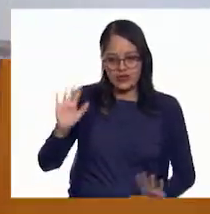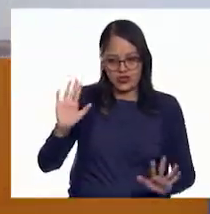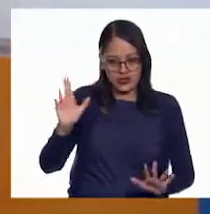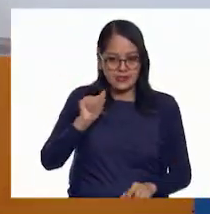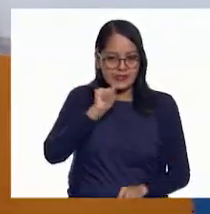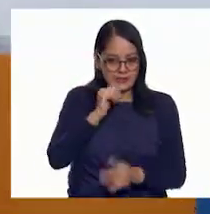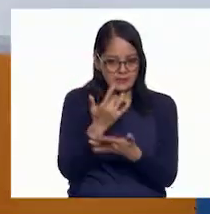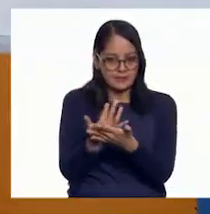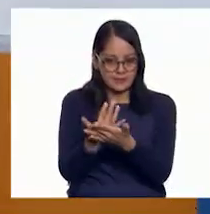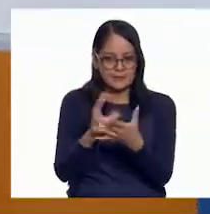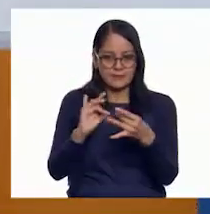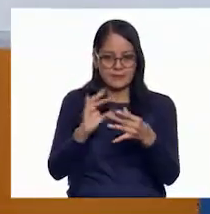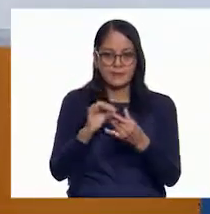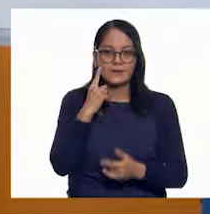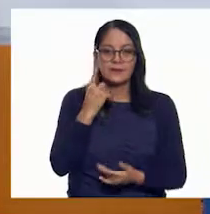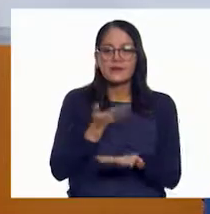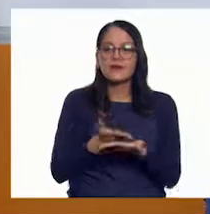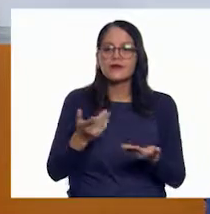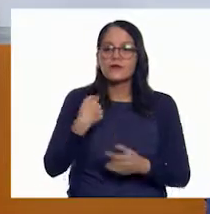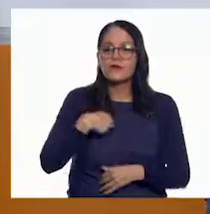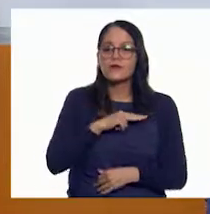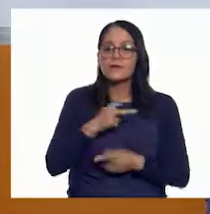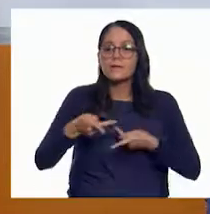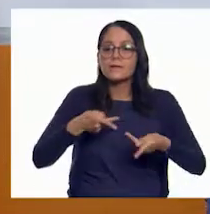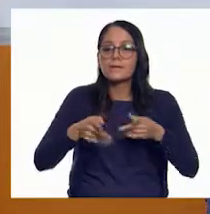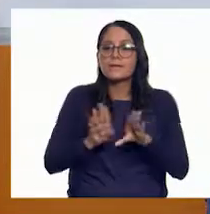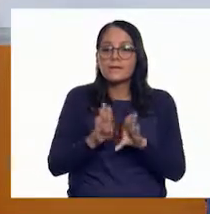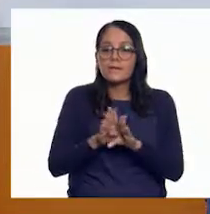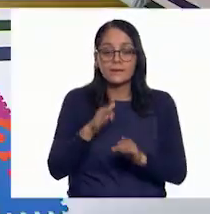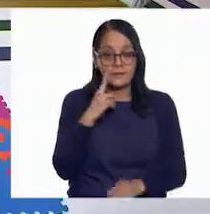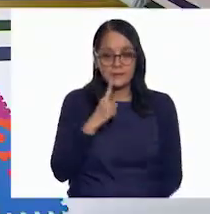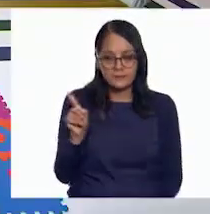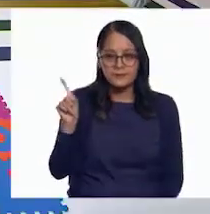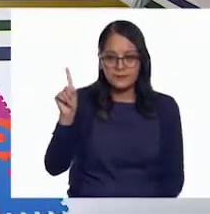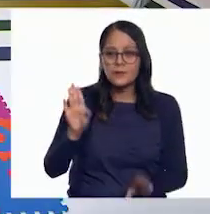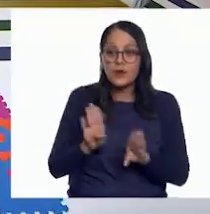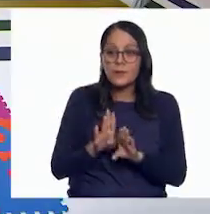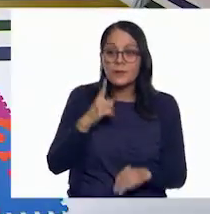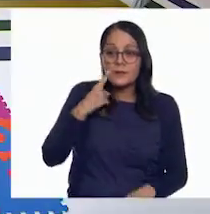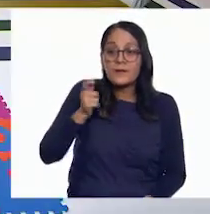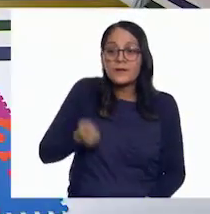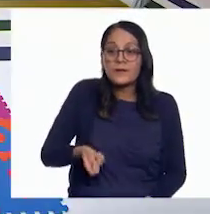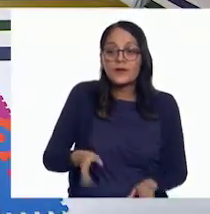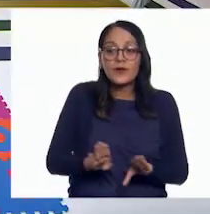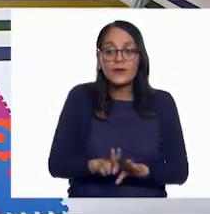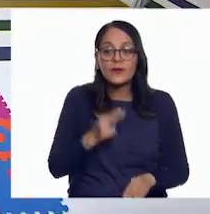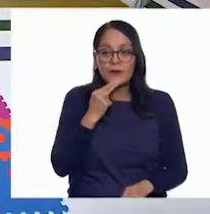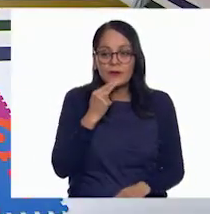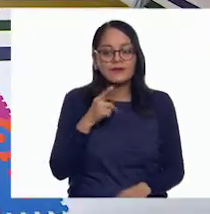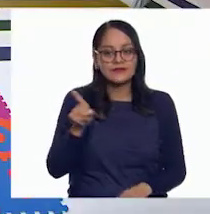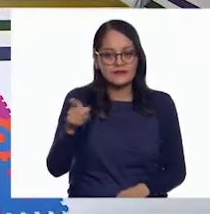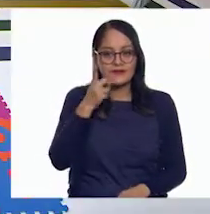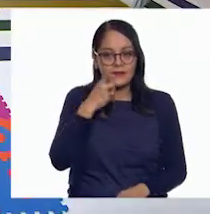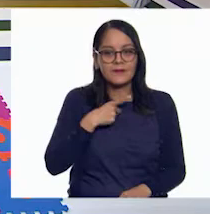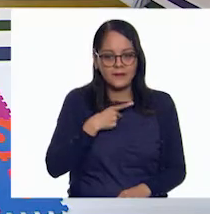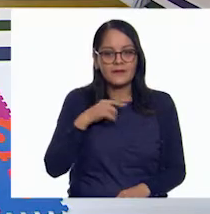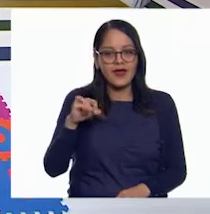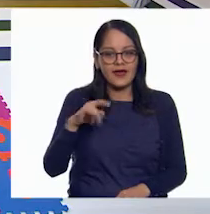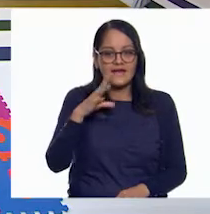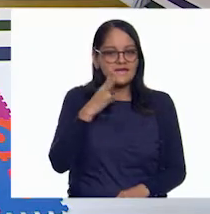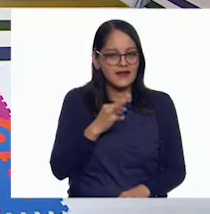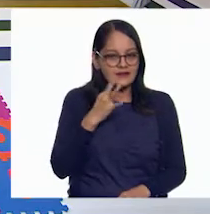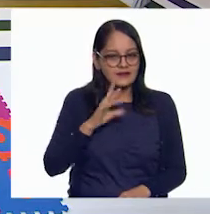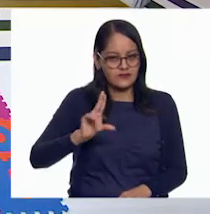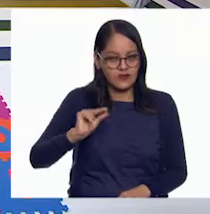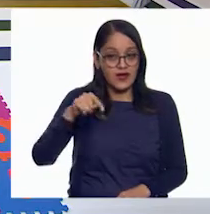voy a decir. Okay. ¿Te parece si vamos al modo de preparación? Sí, vamos a ver cómo se prepara. ¿Cómo vamos a usar todo esto? Sí, porque dijiste que no era tan sencillo, no lo